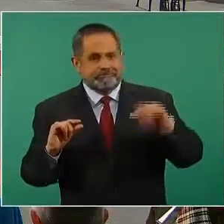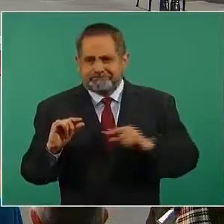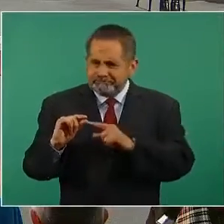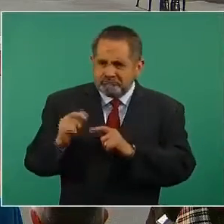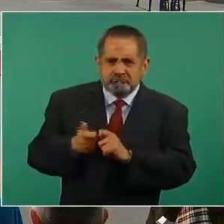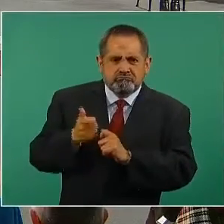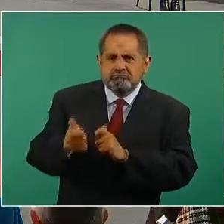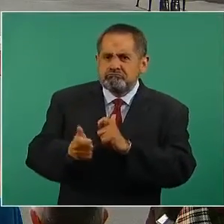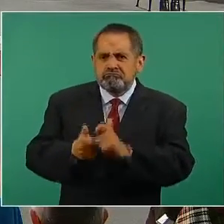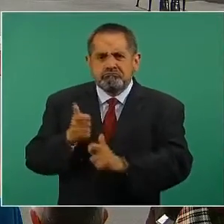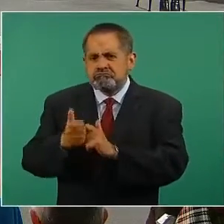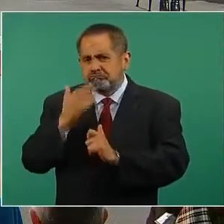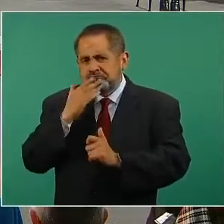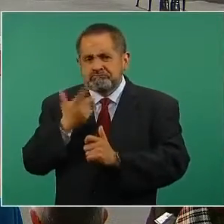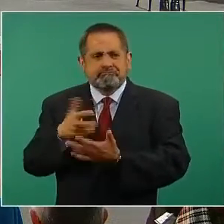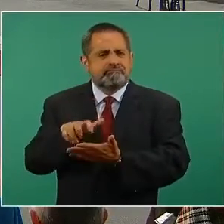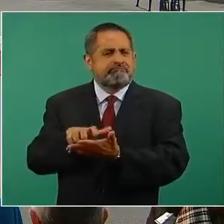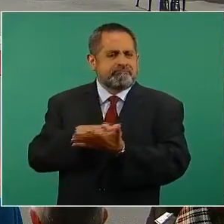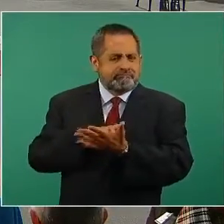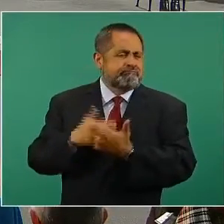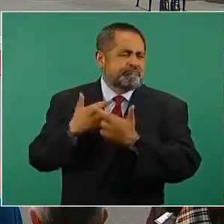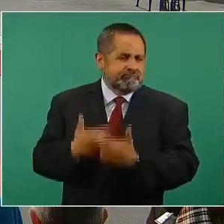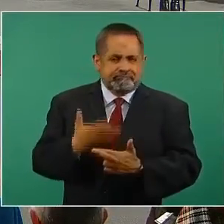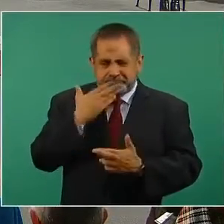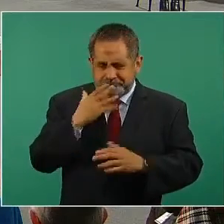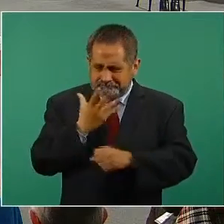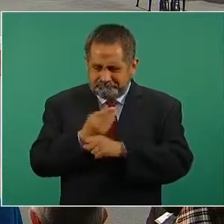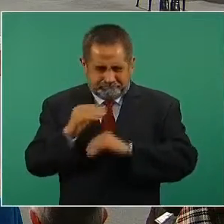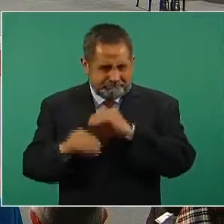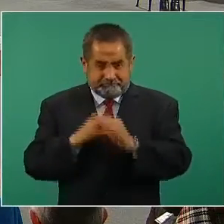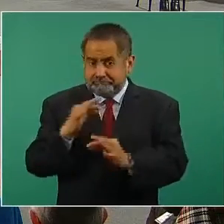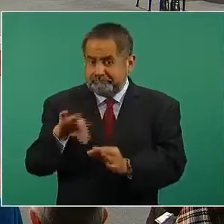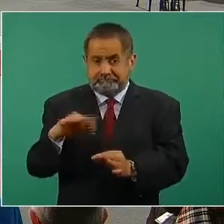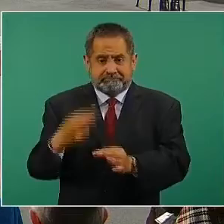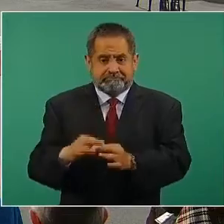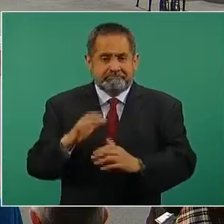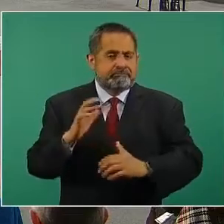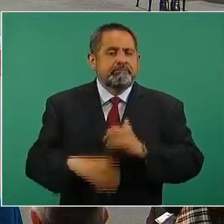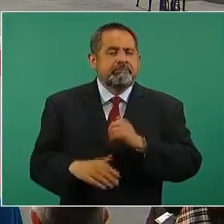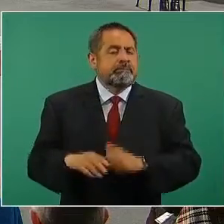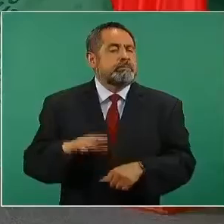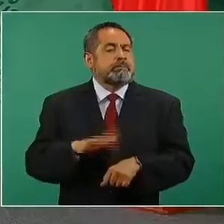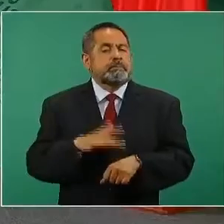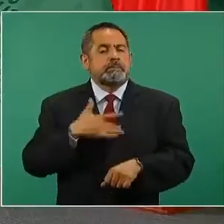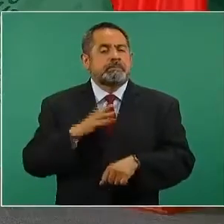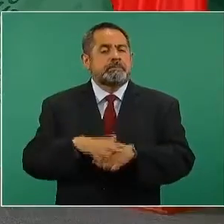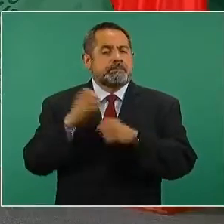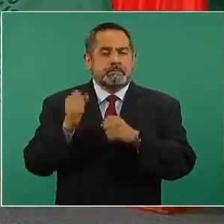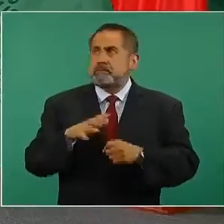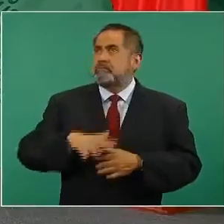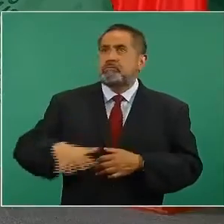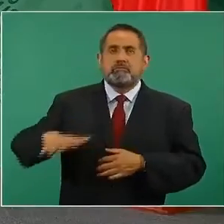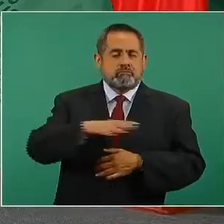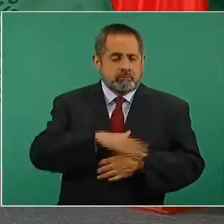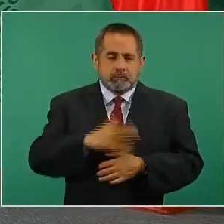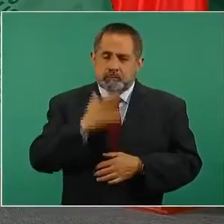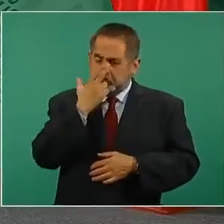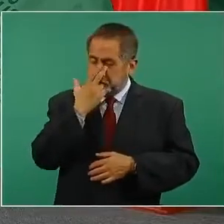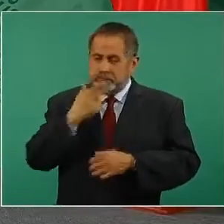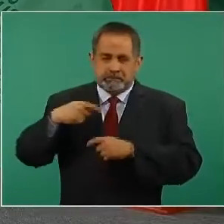generan ahorros a través de esta obra que se hizo, que se concluyó ya. Se da seguridad obviamente al inmueble, al